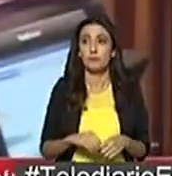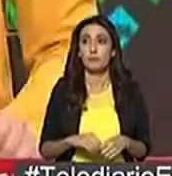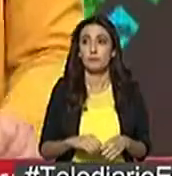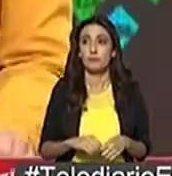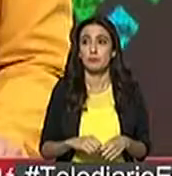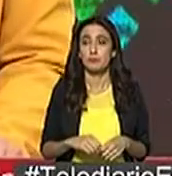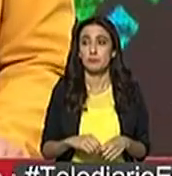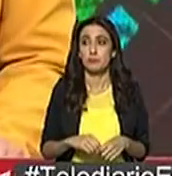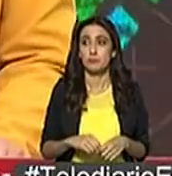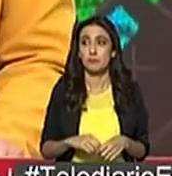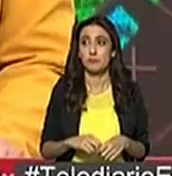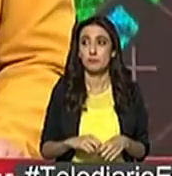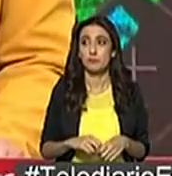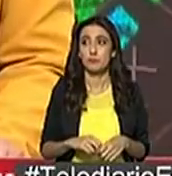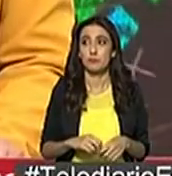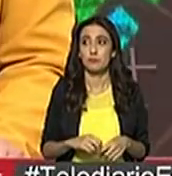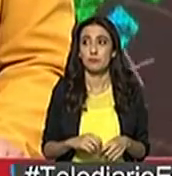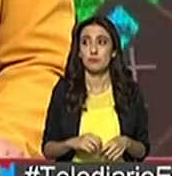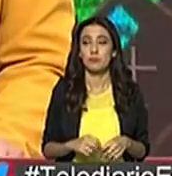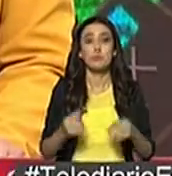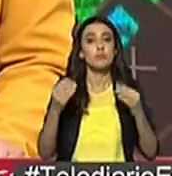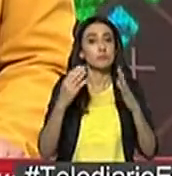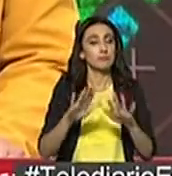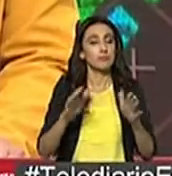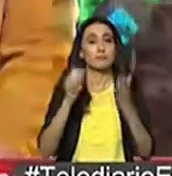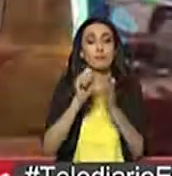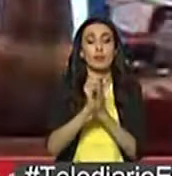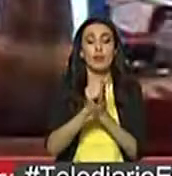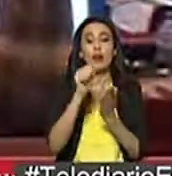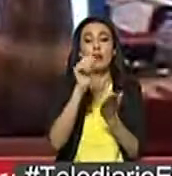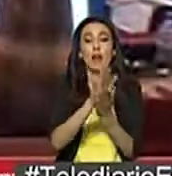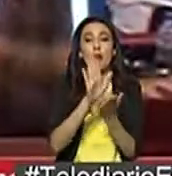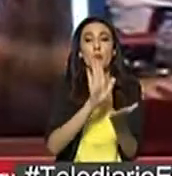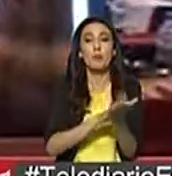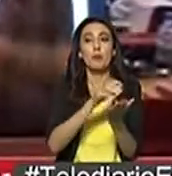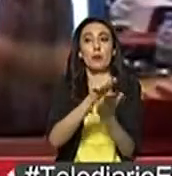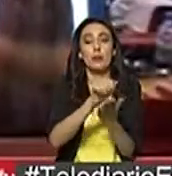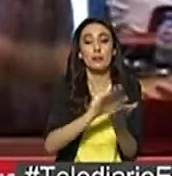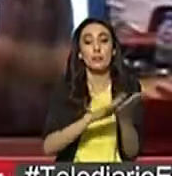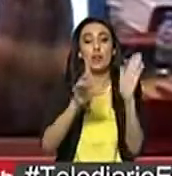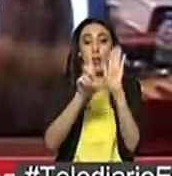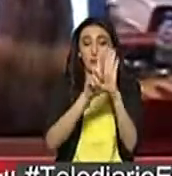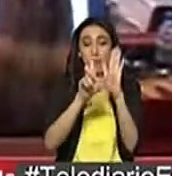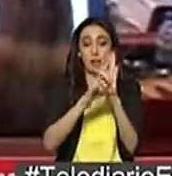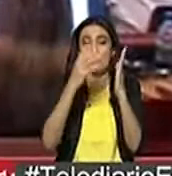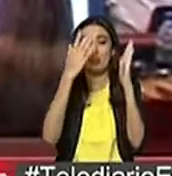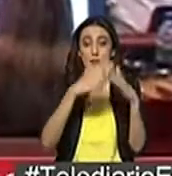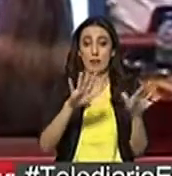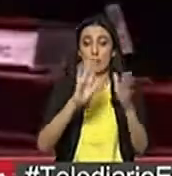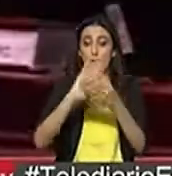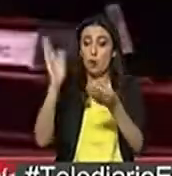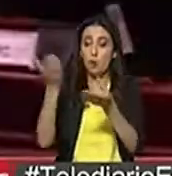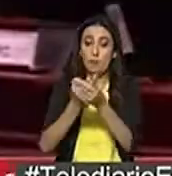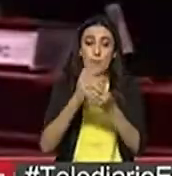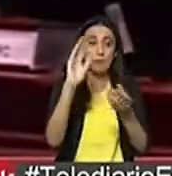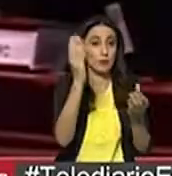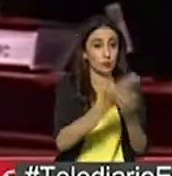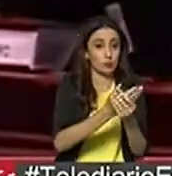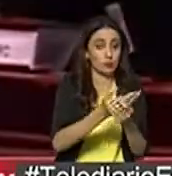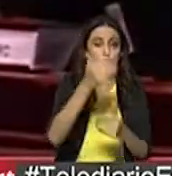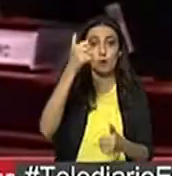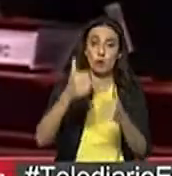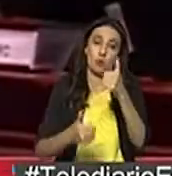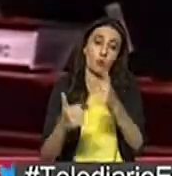Públicos. Y sobre el proyecto de ley de crecimiento económico que la Asamblea Nacional negó y archivó este domingo,